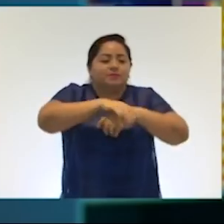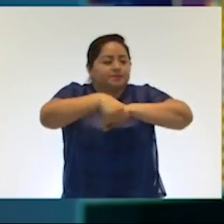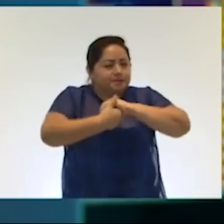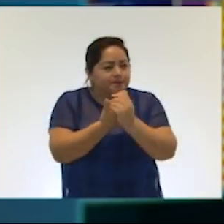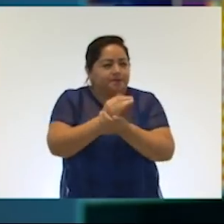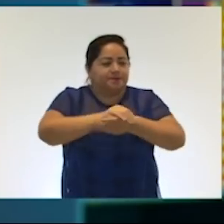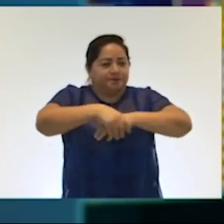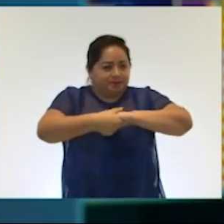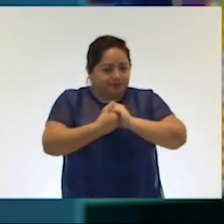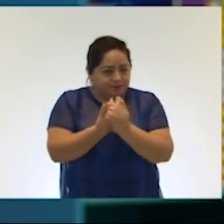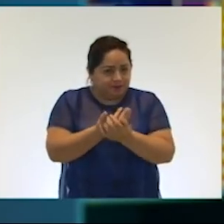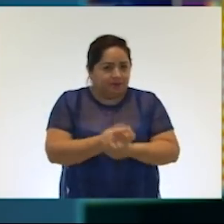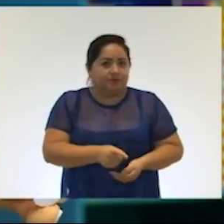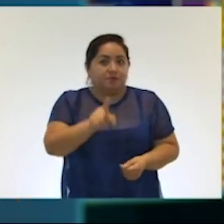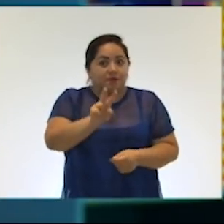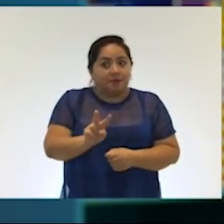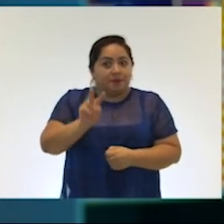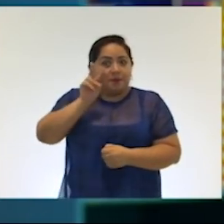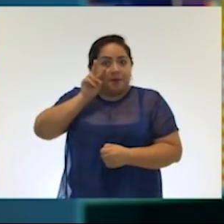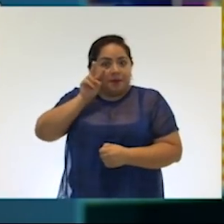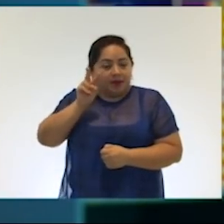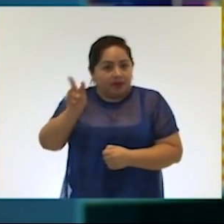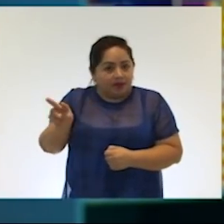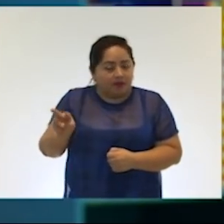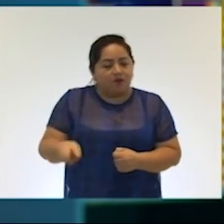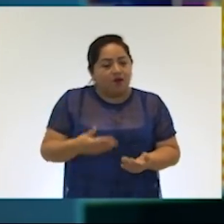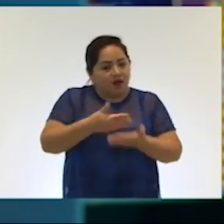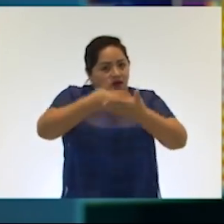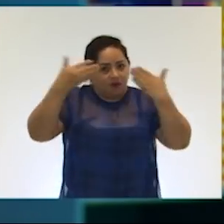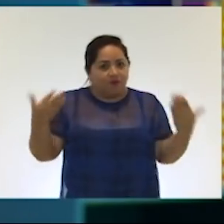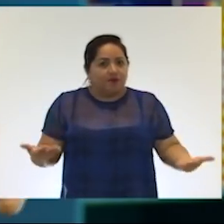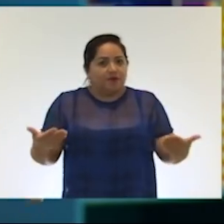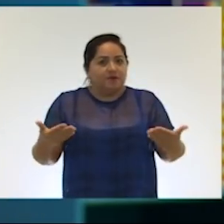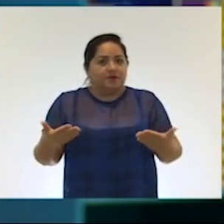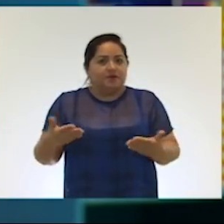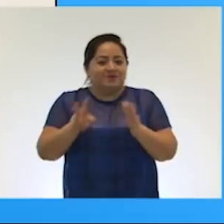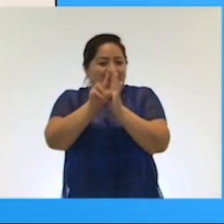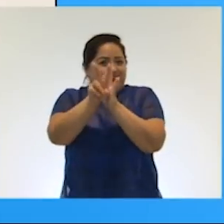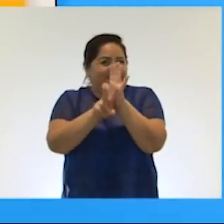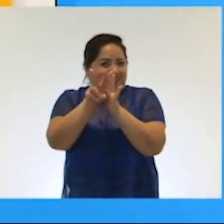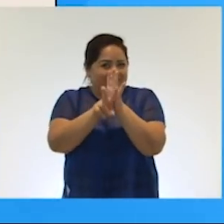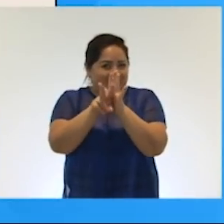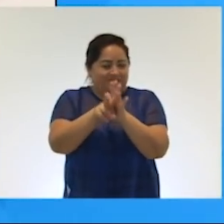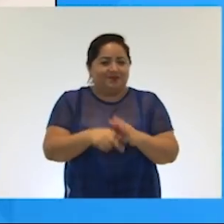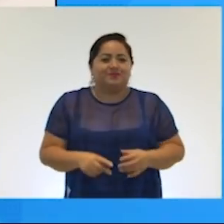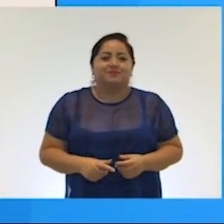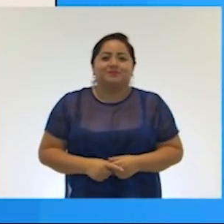segundos. Veamos el siguiente video.